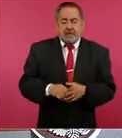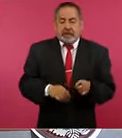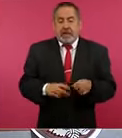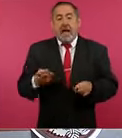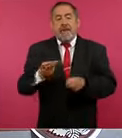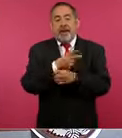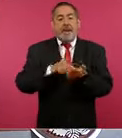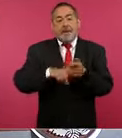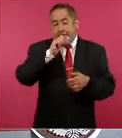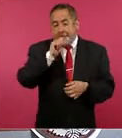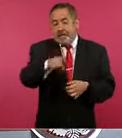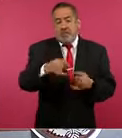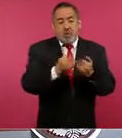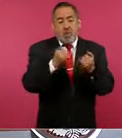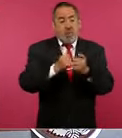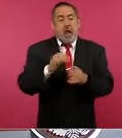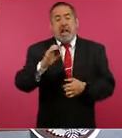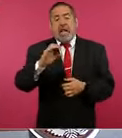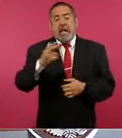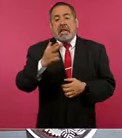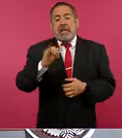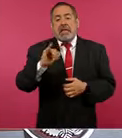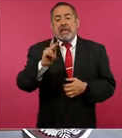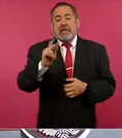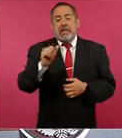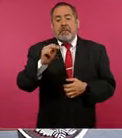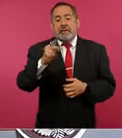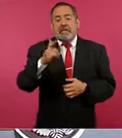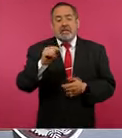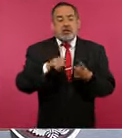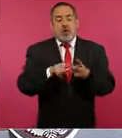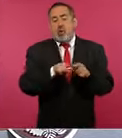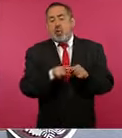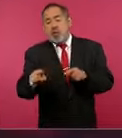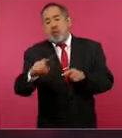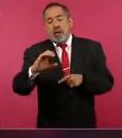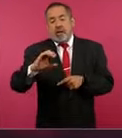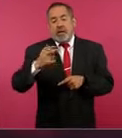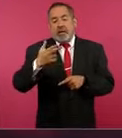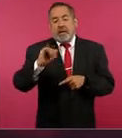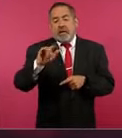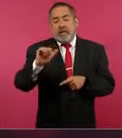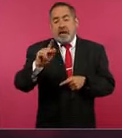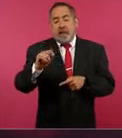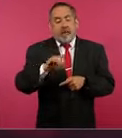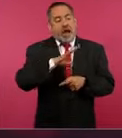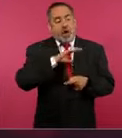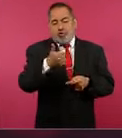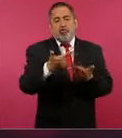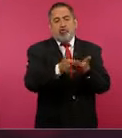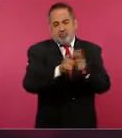en una región de Chilpancingo, de Chilapa, que hay otro grupo.